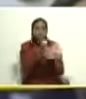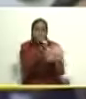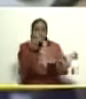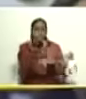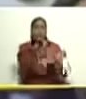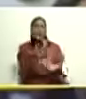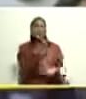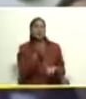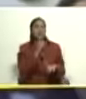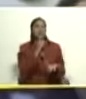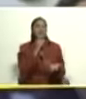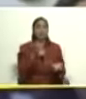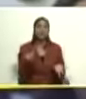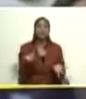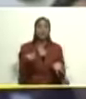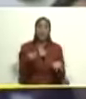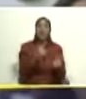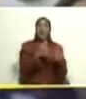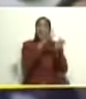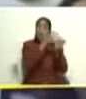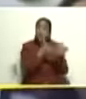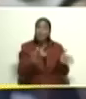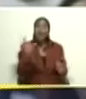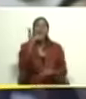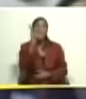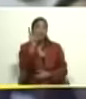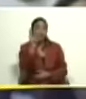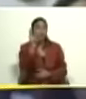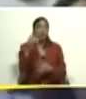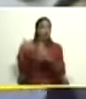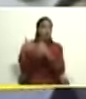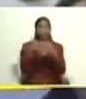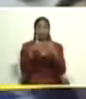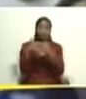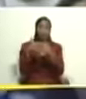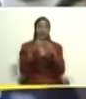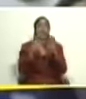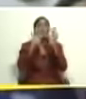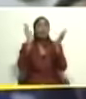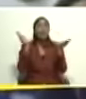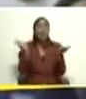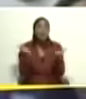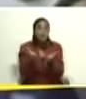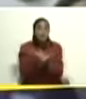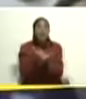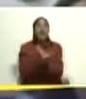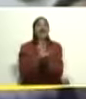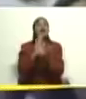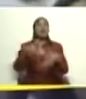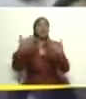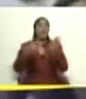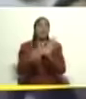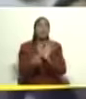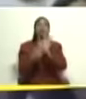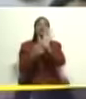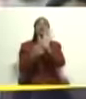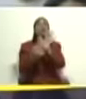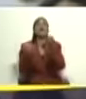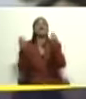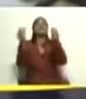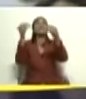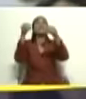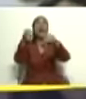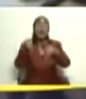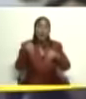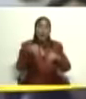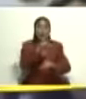El continente fue después de la Segunda Guerra Mundial, cuando hubo un acuerdo entre el mundo empresarial y el mundo del trabajo para repartir